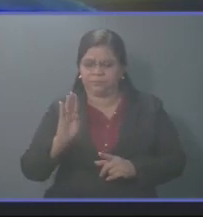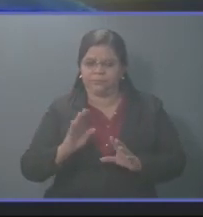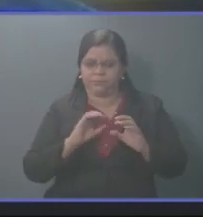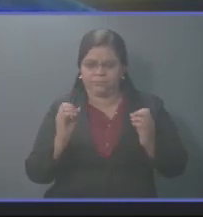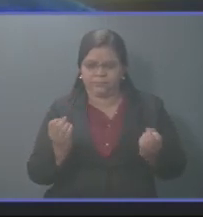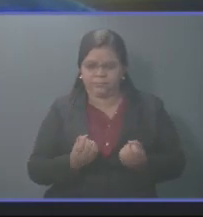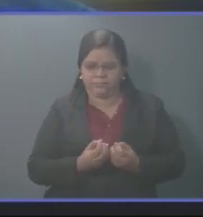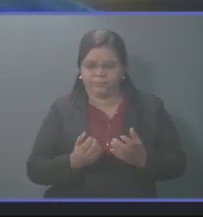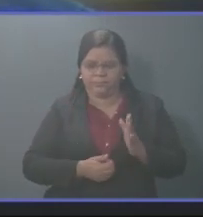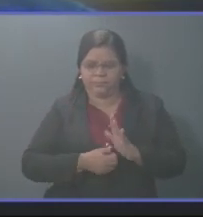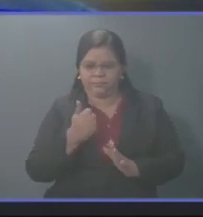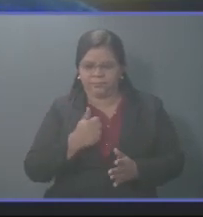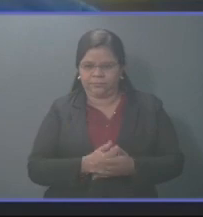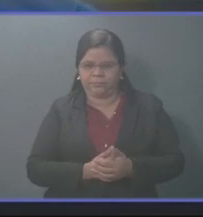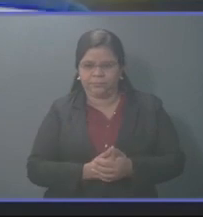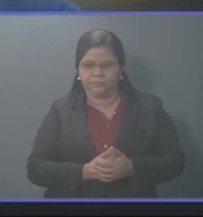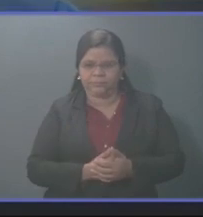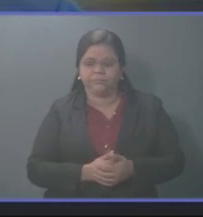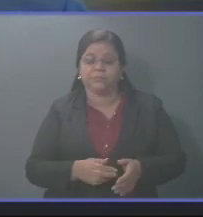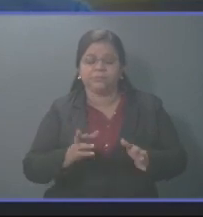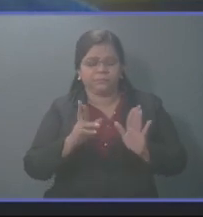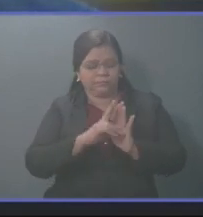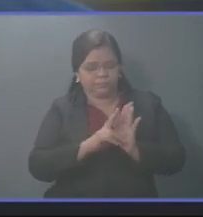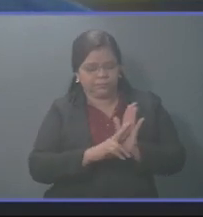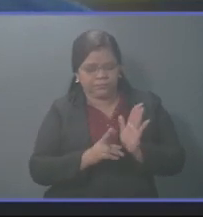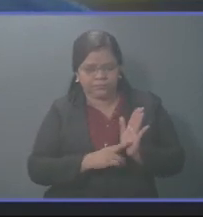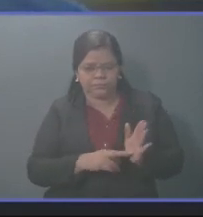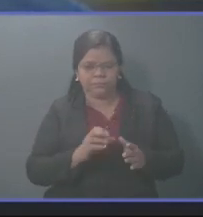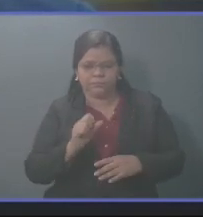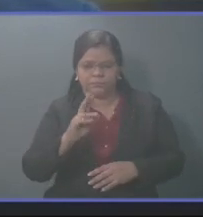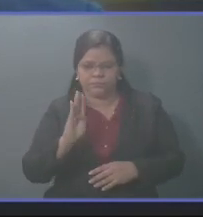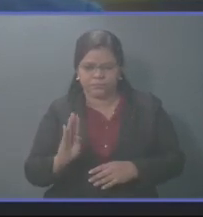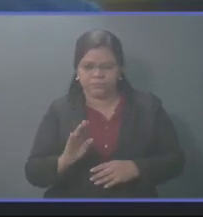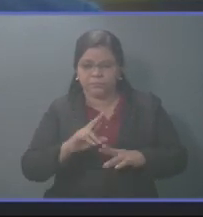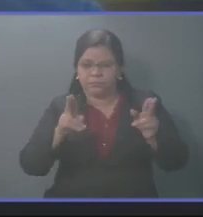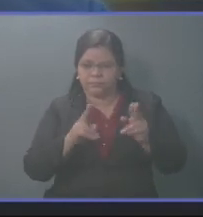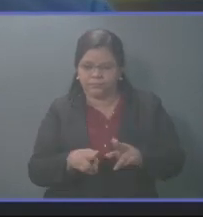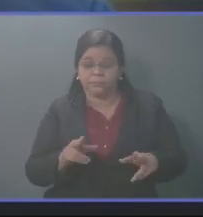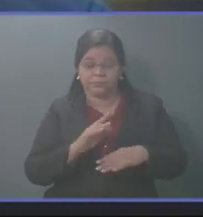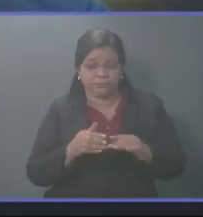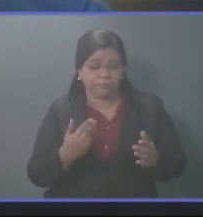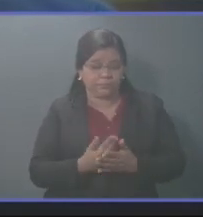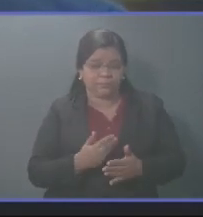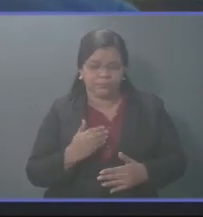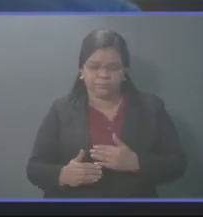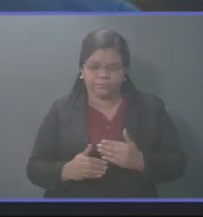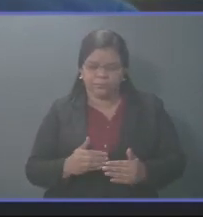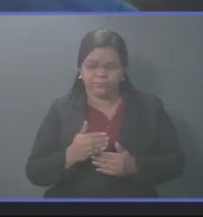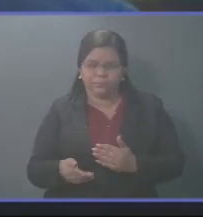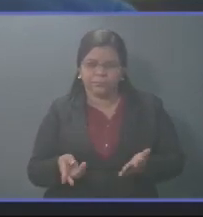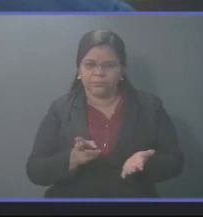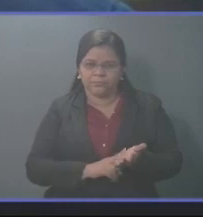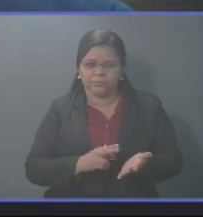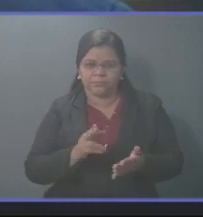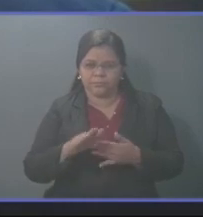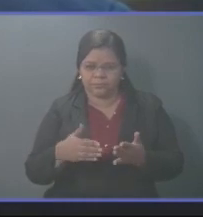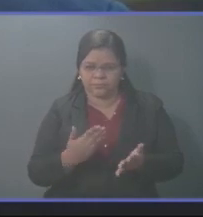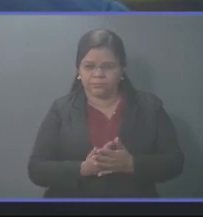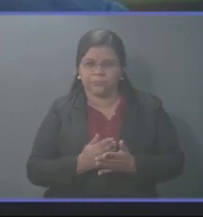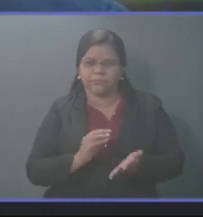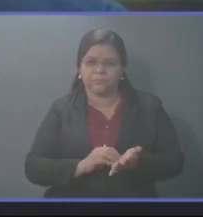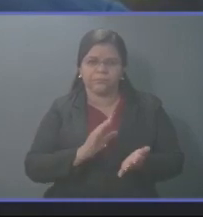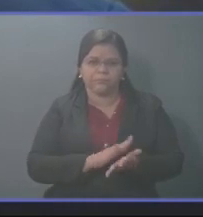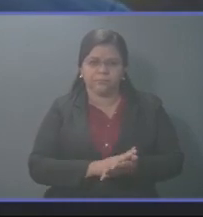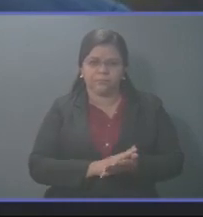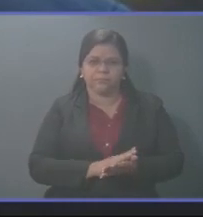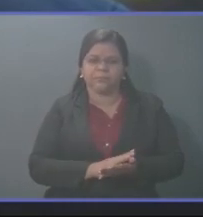de dirección y administración. C. Registro de subfederaciones. Los procedimientos de inscripción y los datos que esto contendrán serán